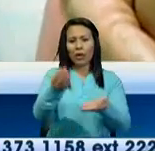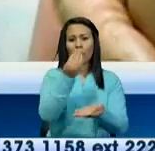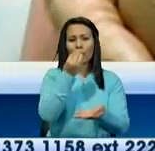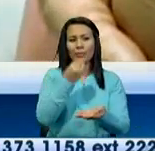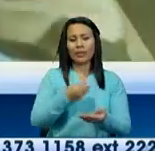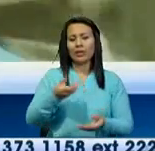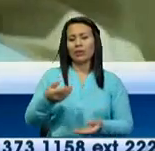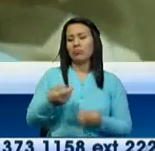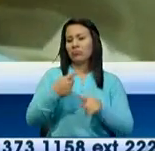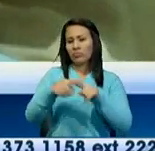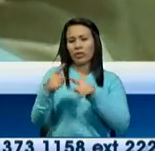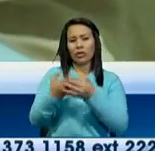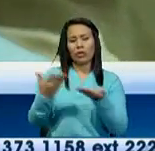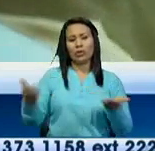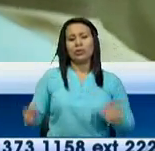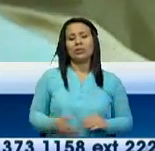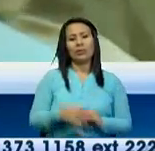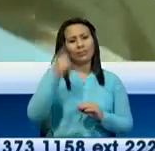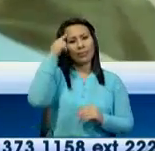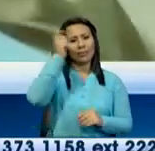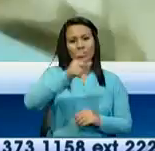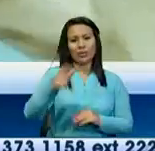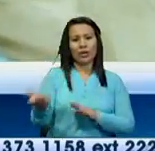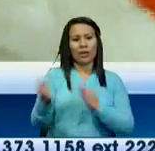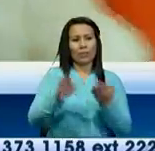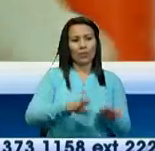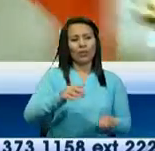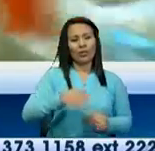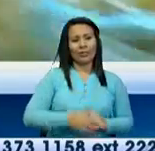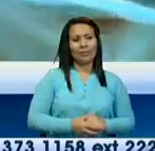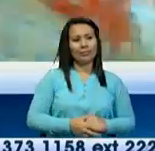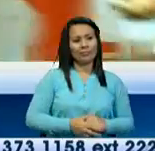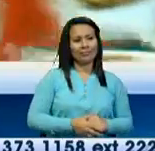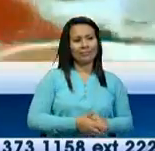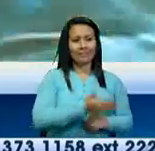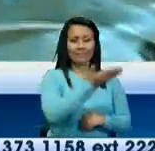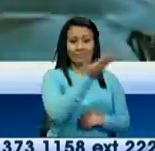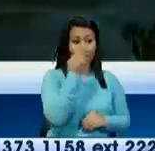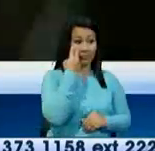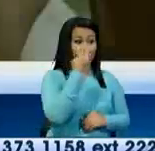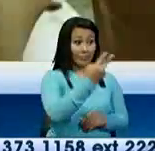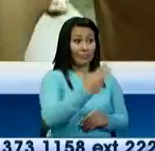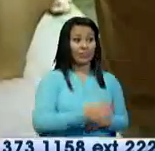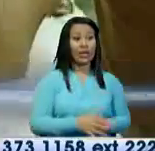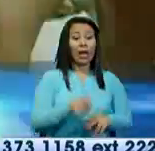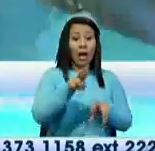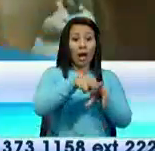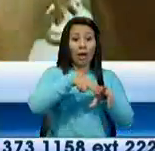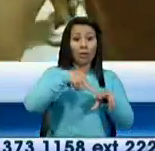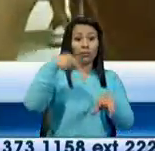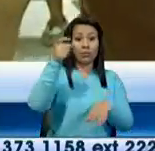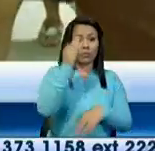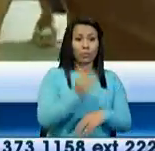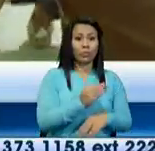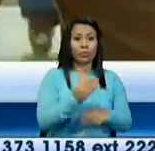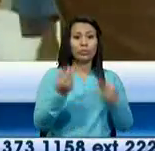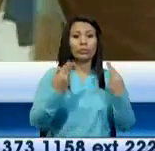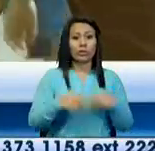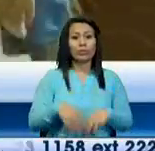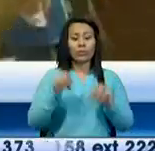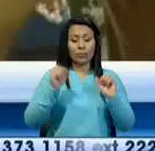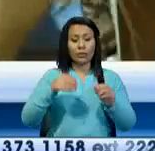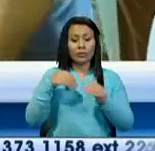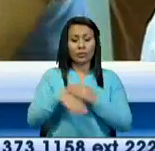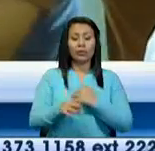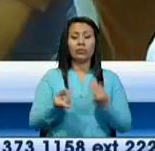a sus muertos para obtener buenas cosechas. El alimento es solamente de los almitas que saben decir, de los